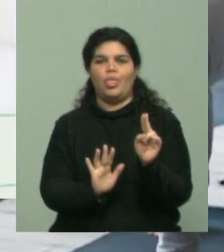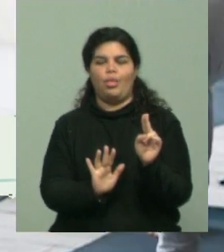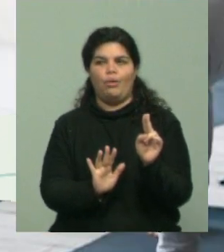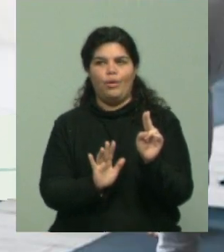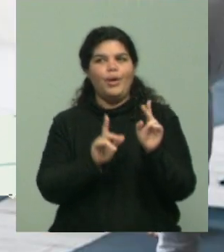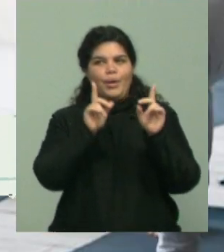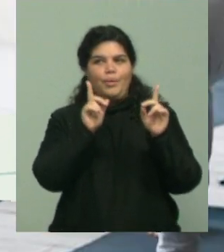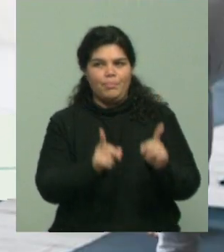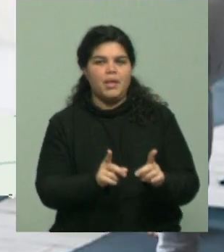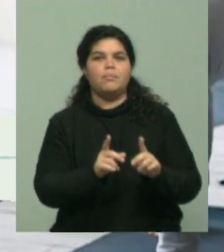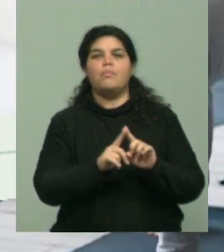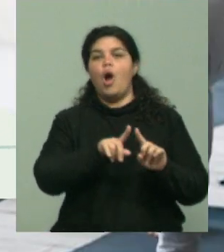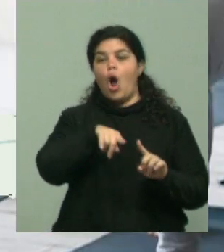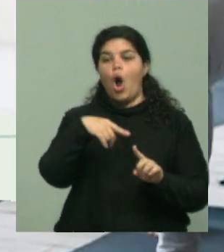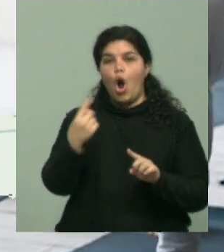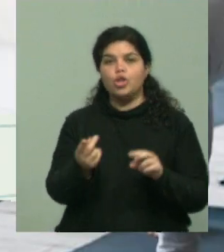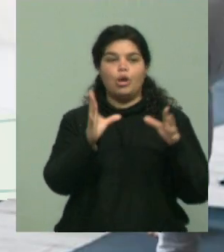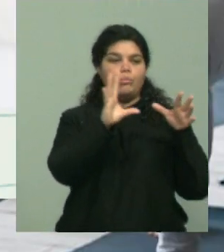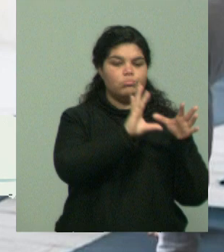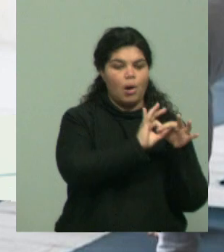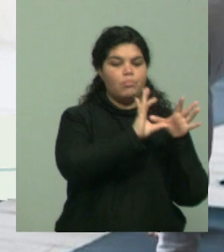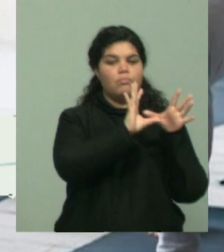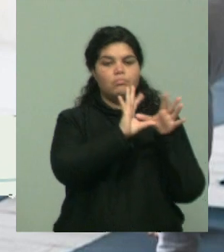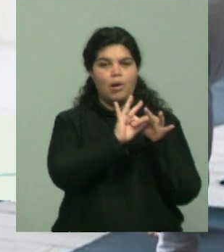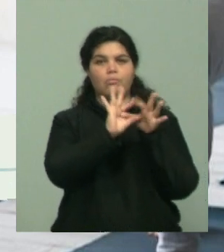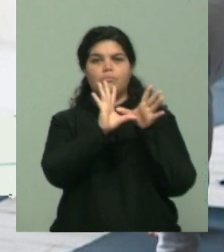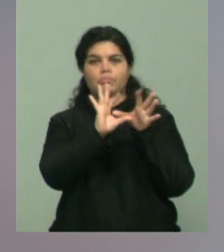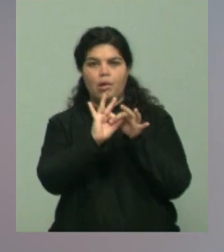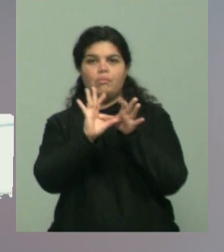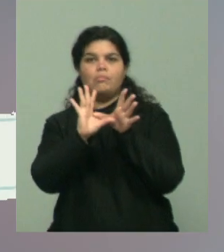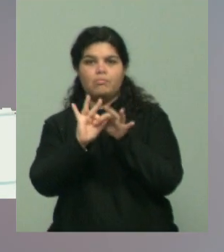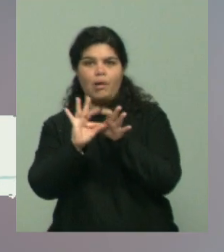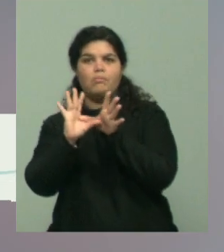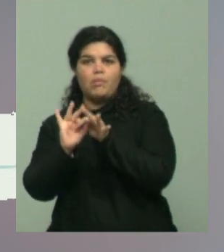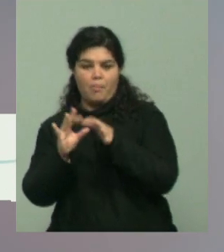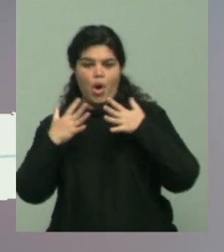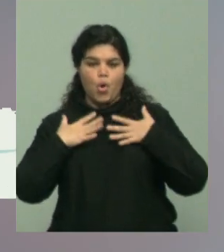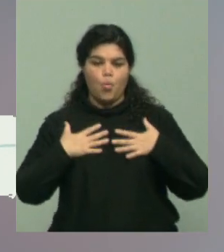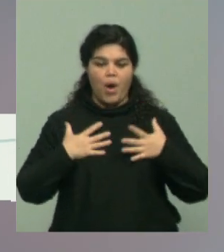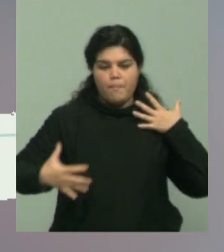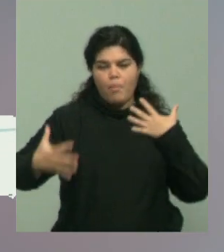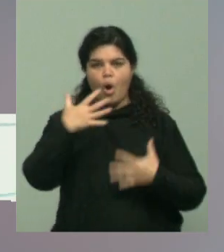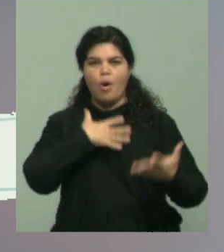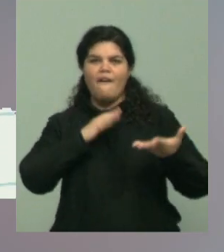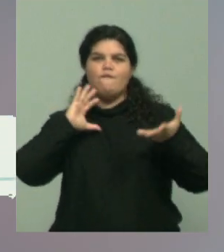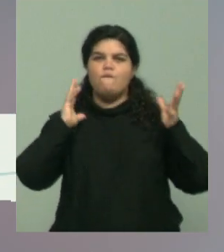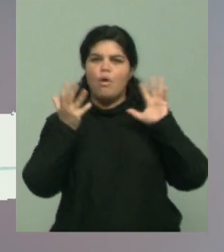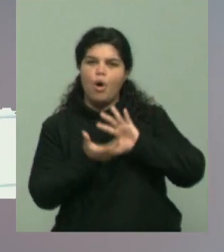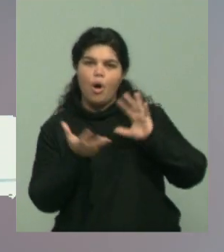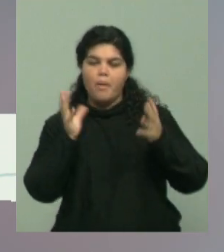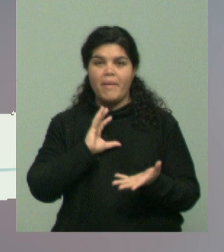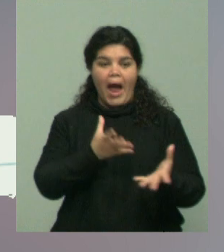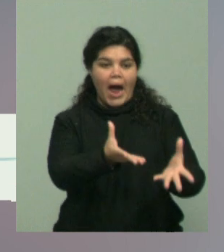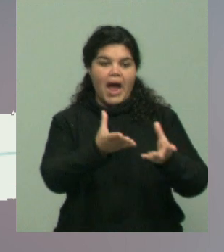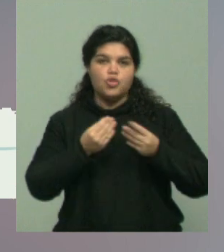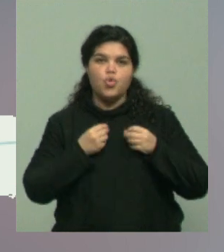secuencias que son fantásticas realmente y nos hacen un aporte a nuestros músculos, pero